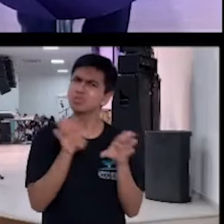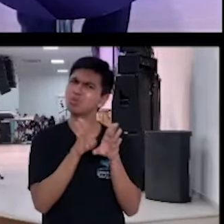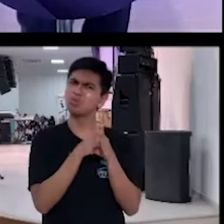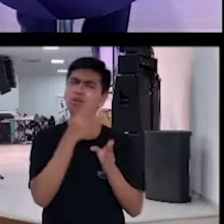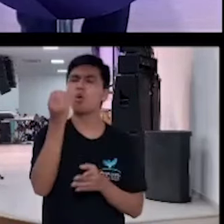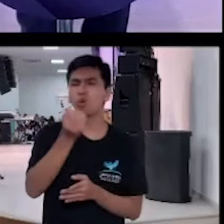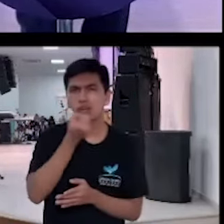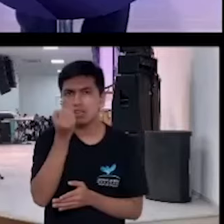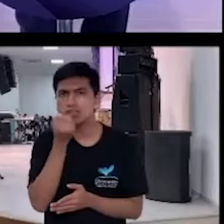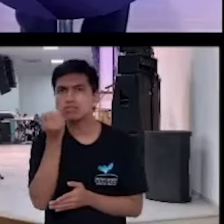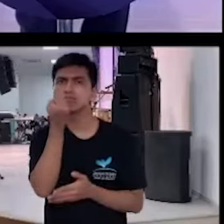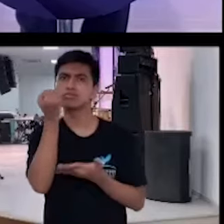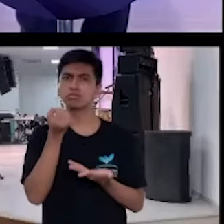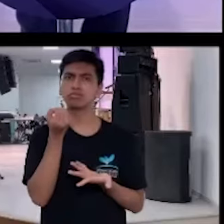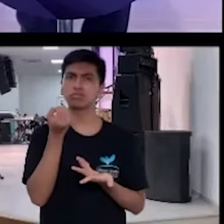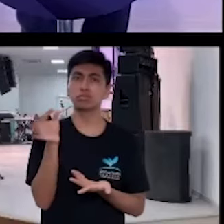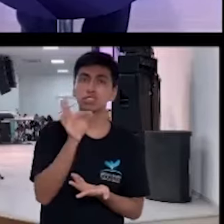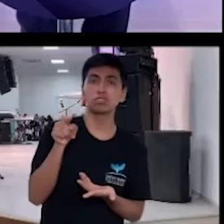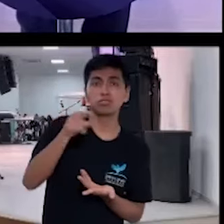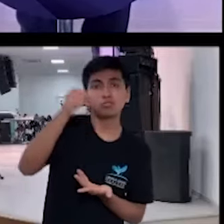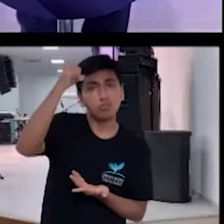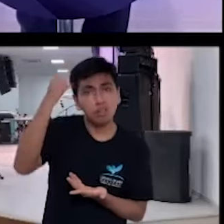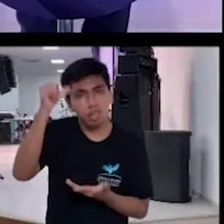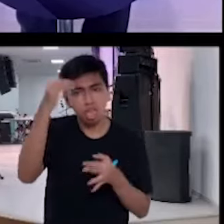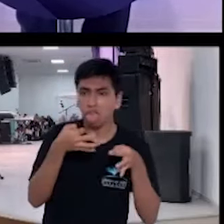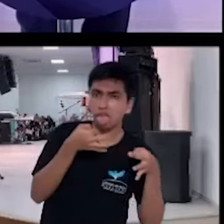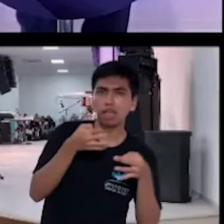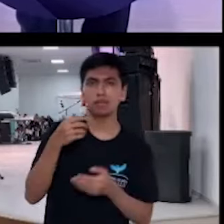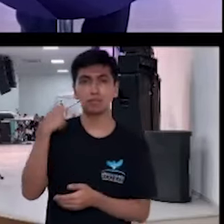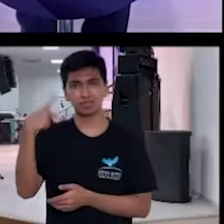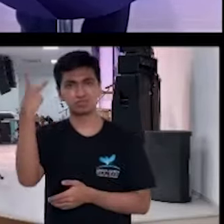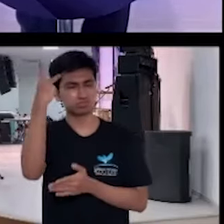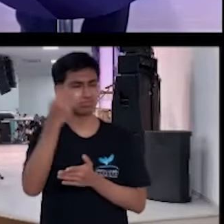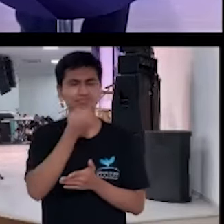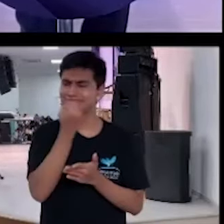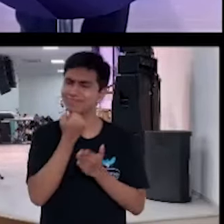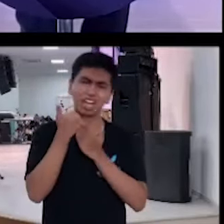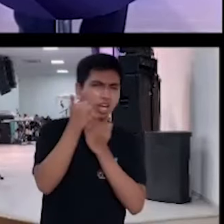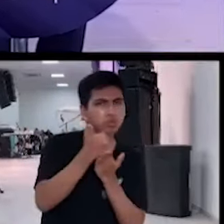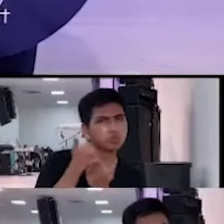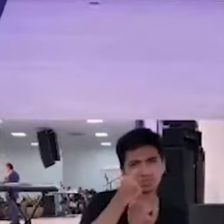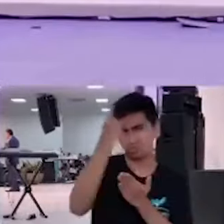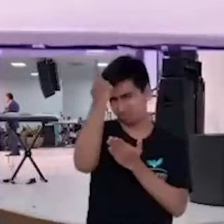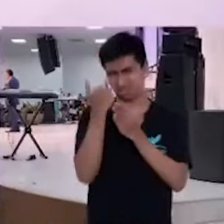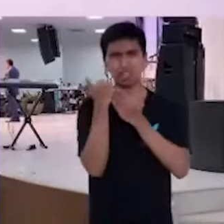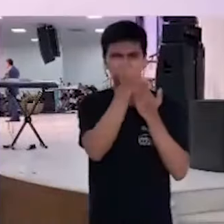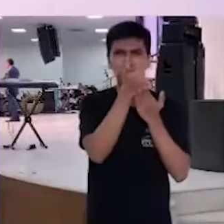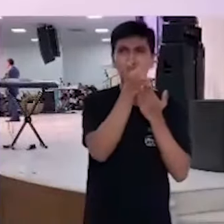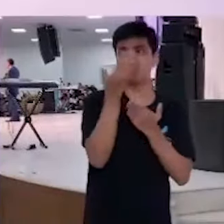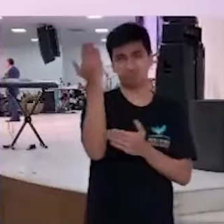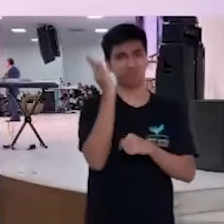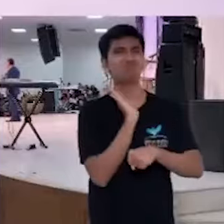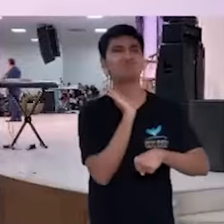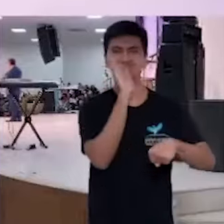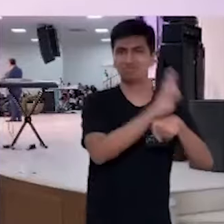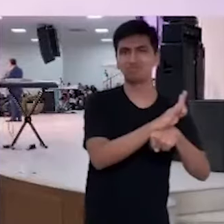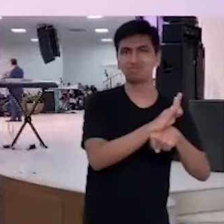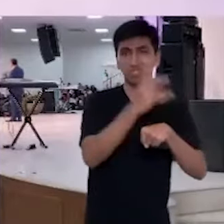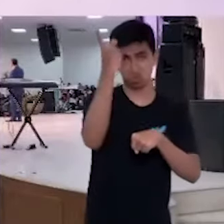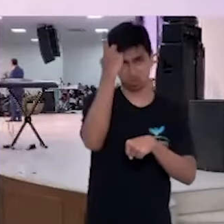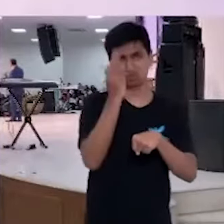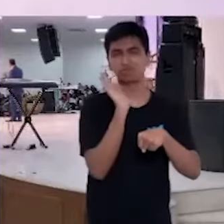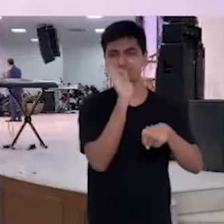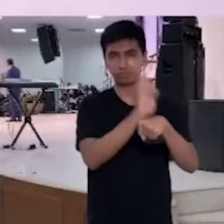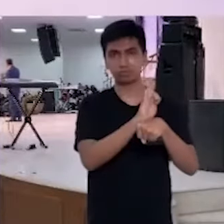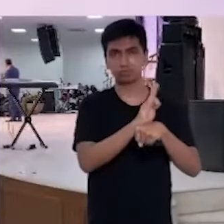pastores? Este texto habla claramente de que Dios ha puesto autoridades sobre nosotros. Ahora me refiero también